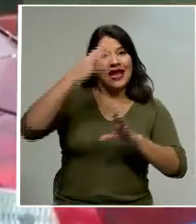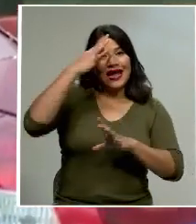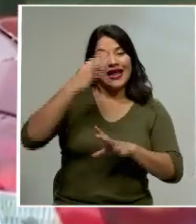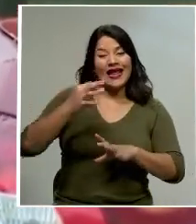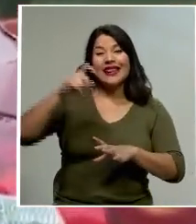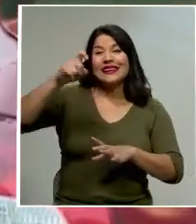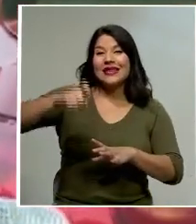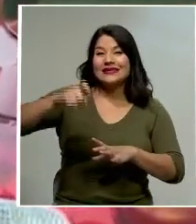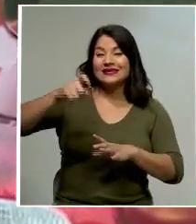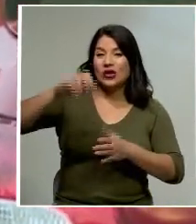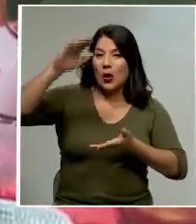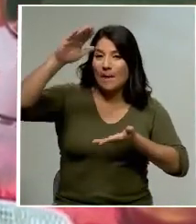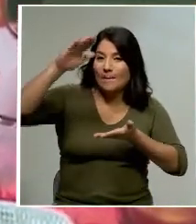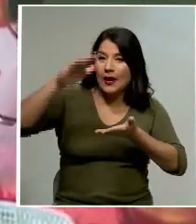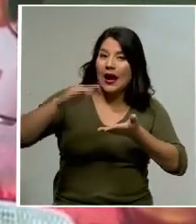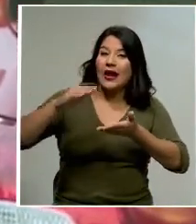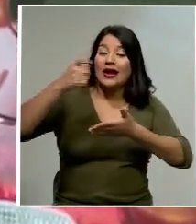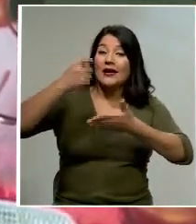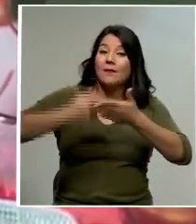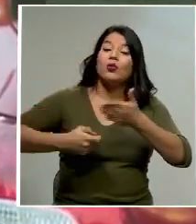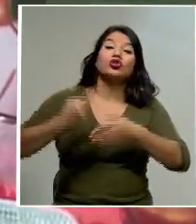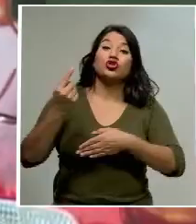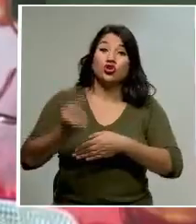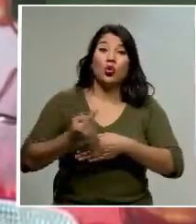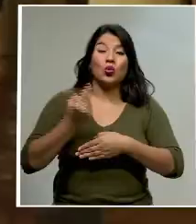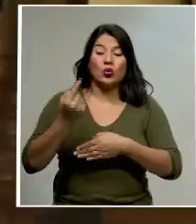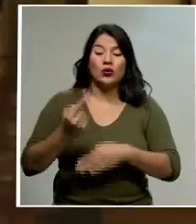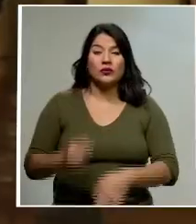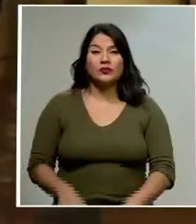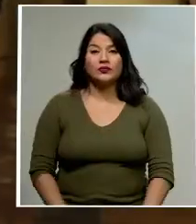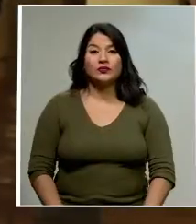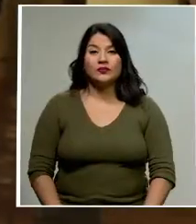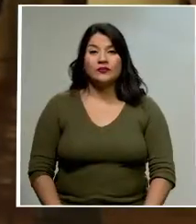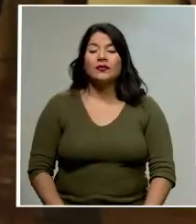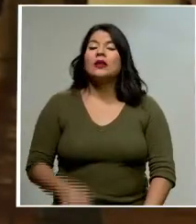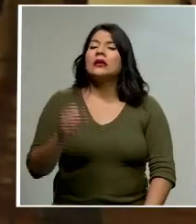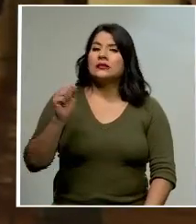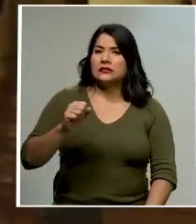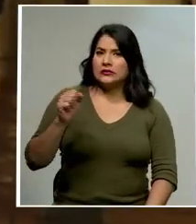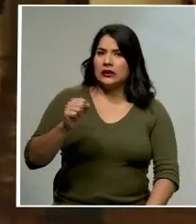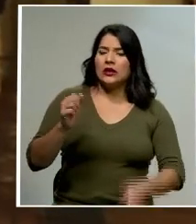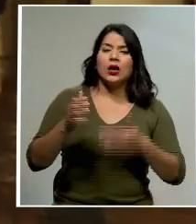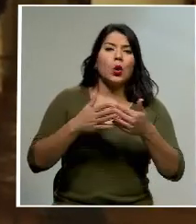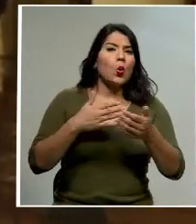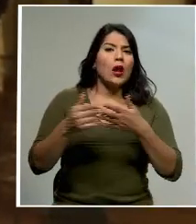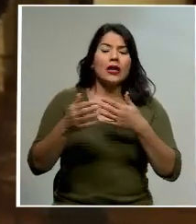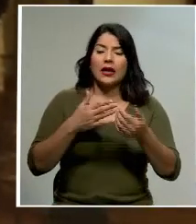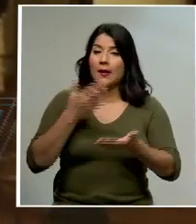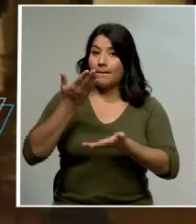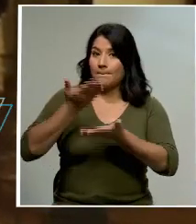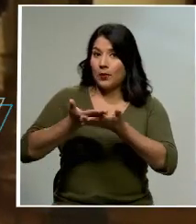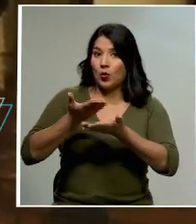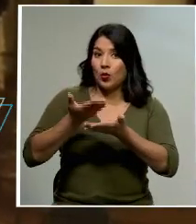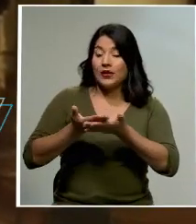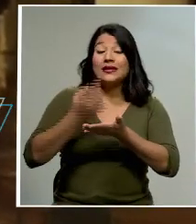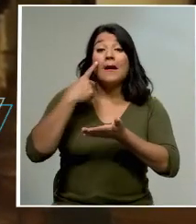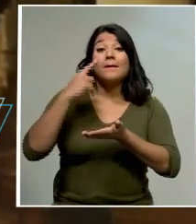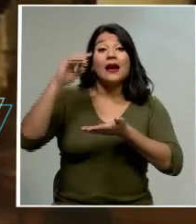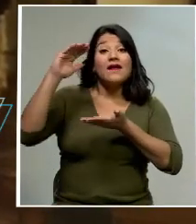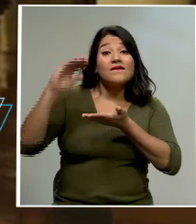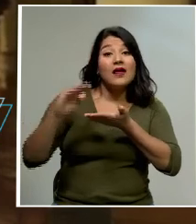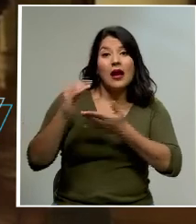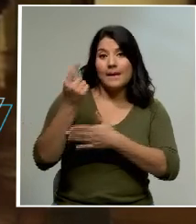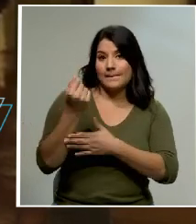las cargas más fuertes que tienen los precios de las gasolinas. Sí, cualquier propuesta de reducción de precios